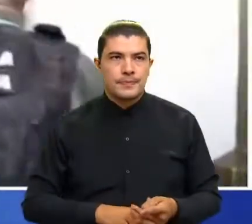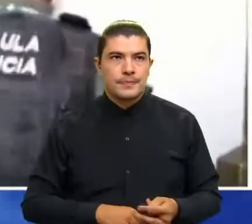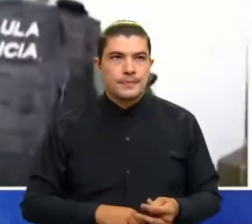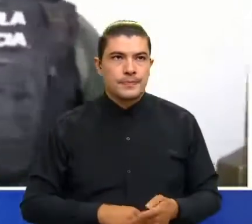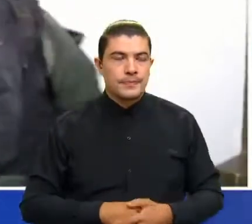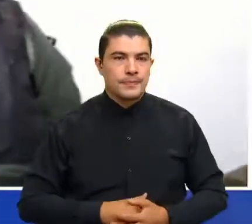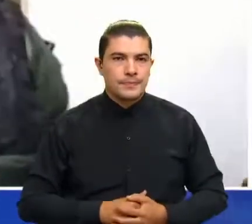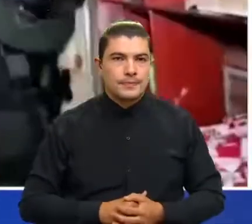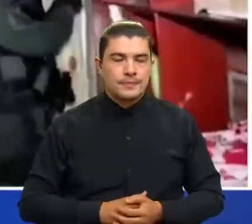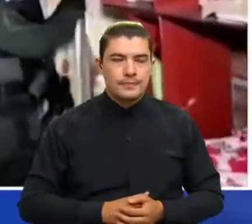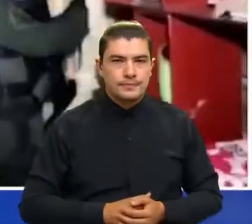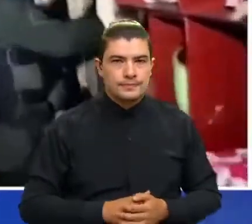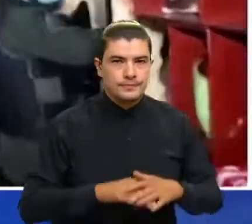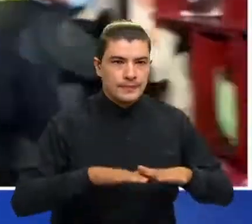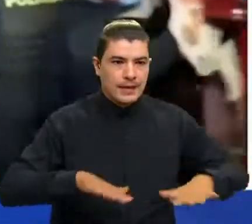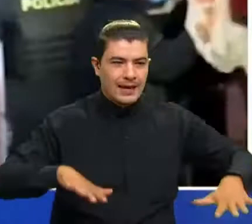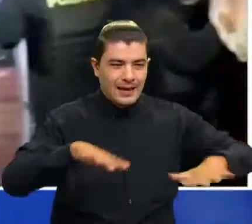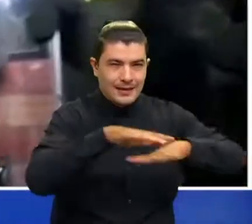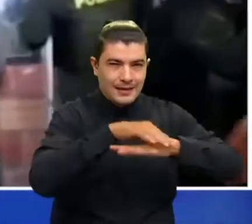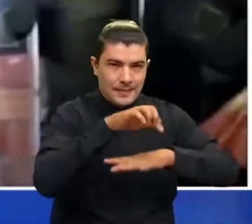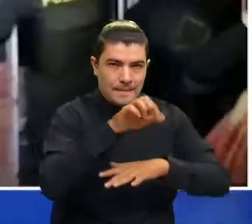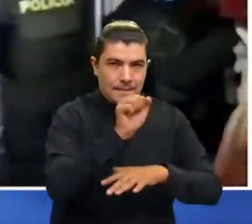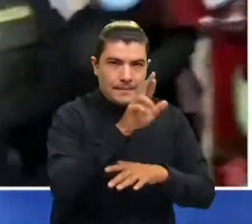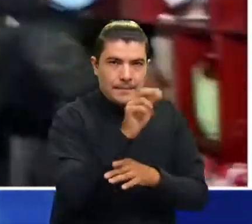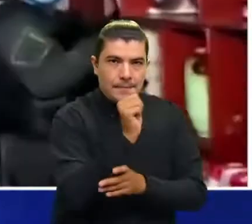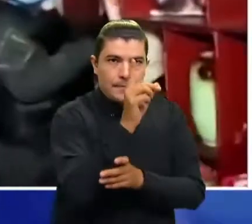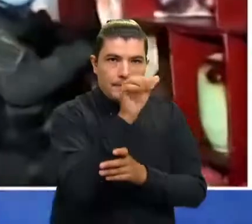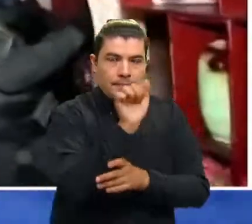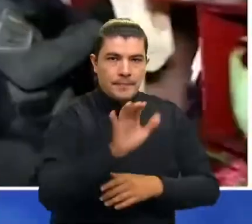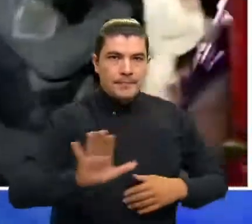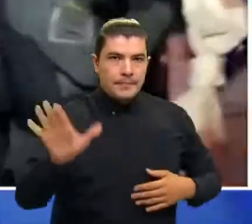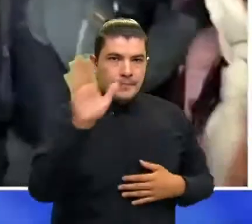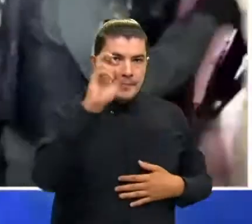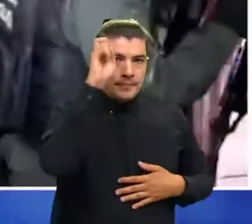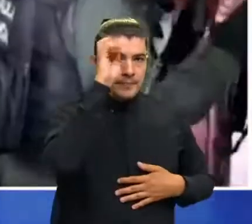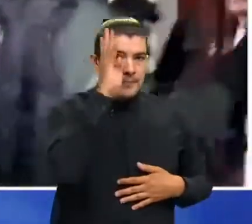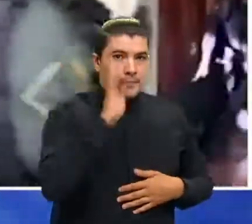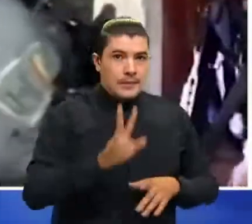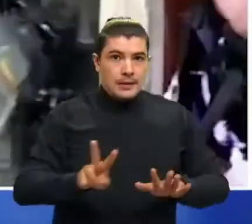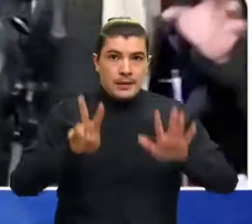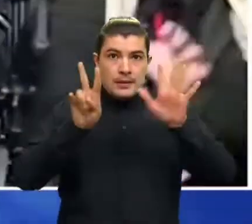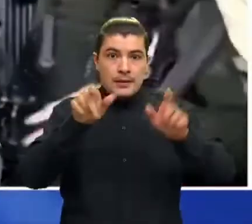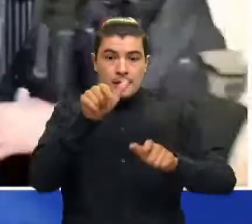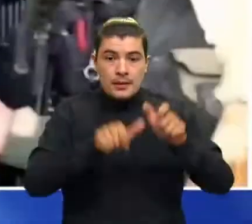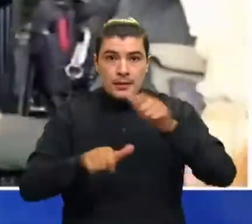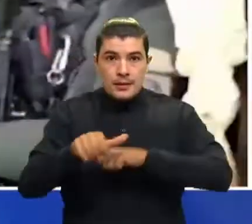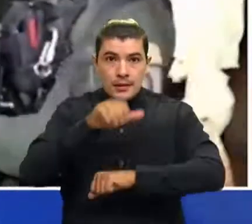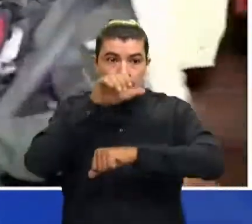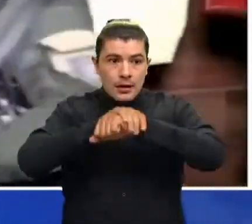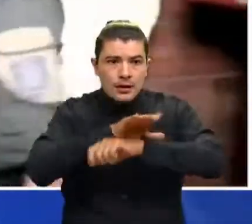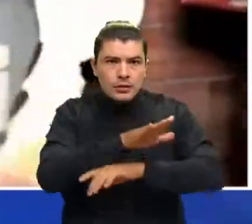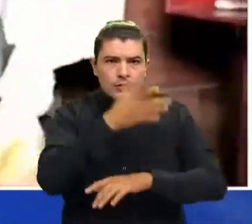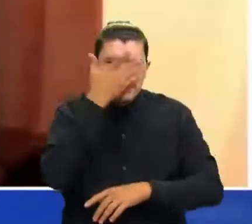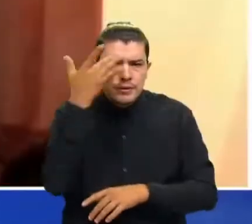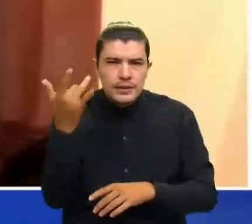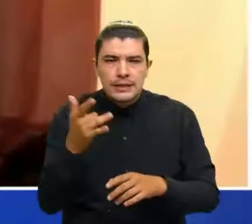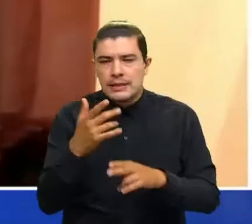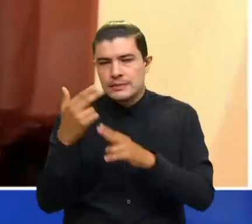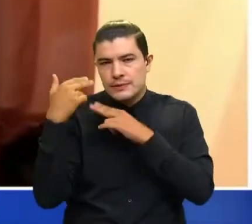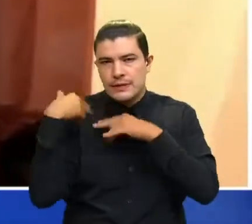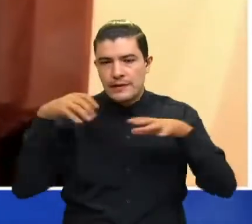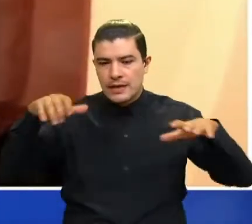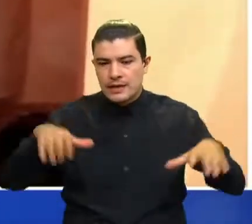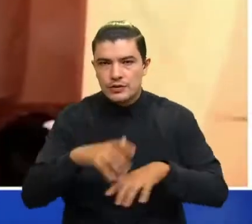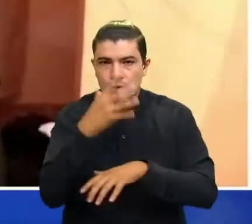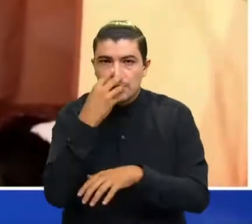Y en el sector desde la parada del norte de Santander, 7 personas fueron capturadas por el delito de extorsión. De acuerdo a la